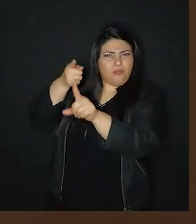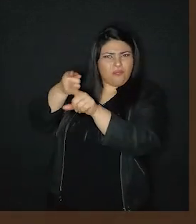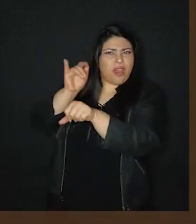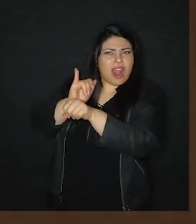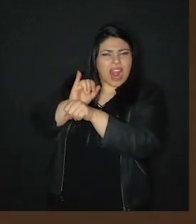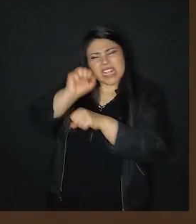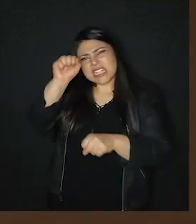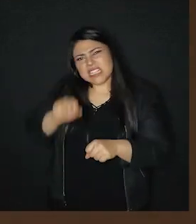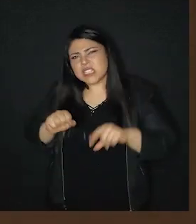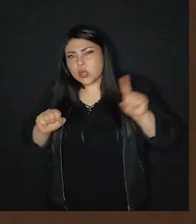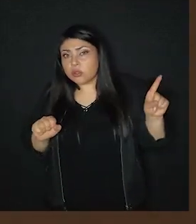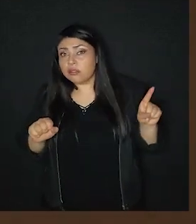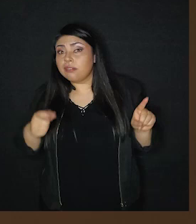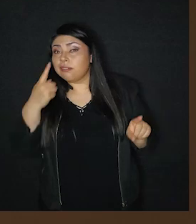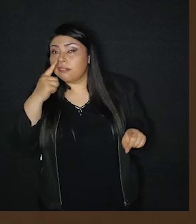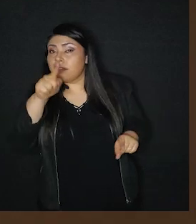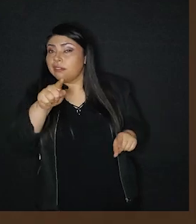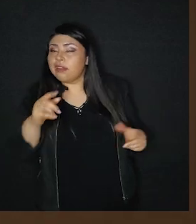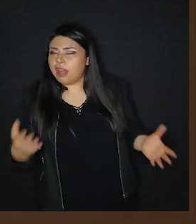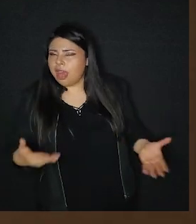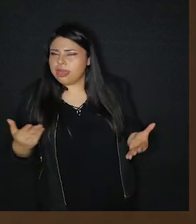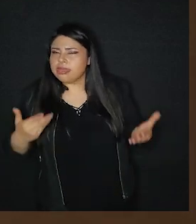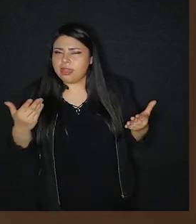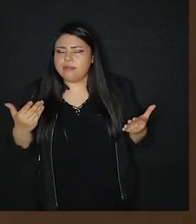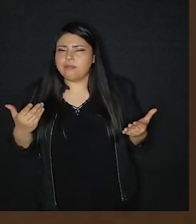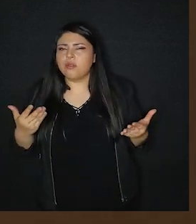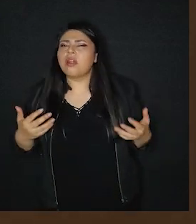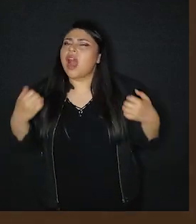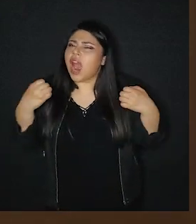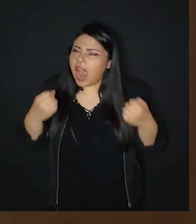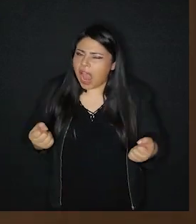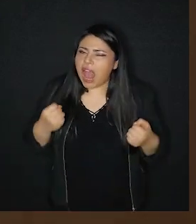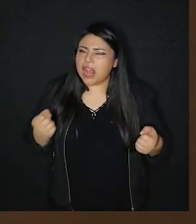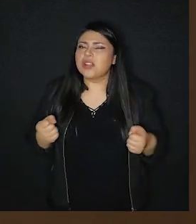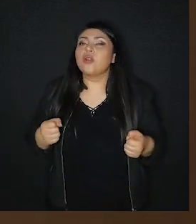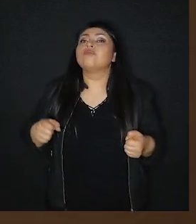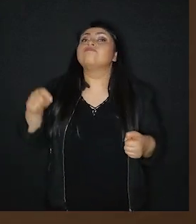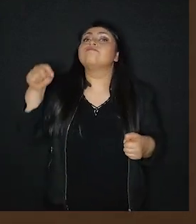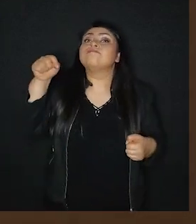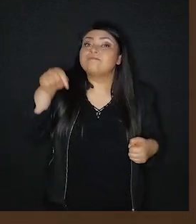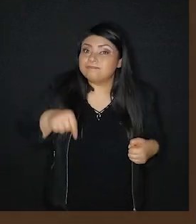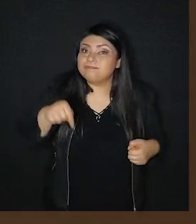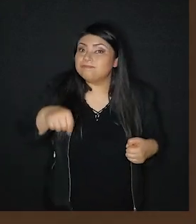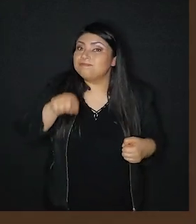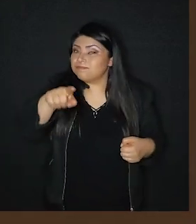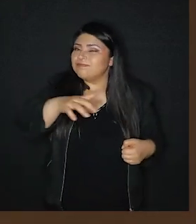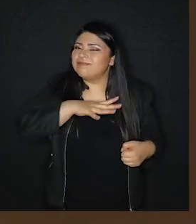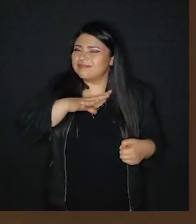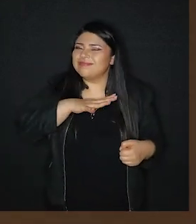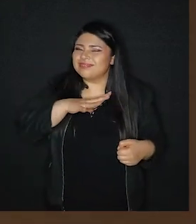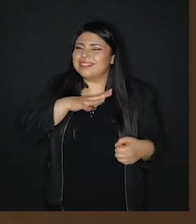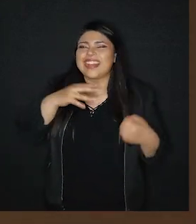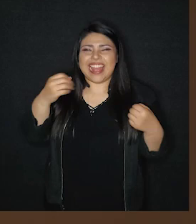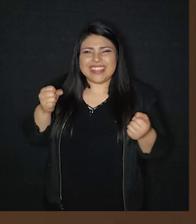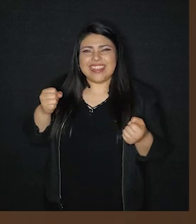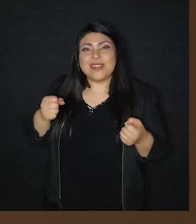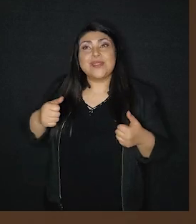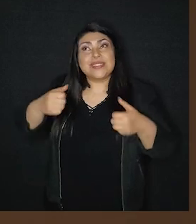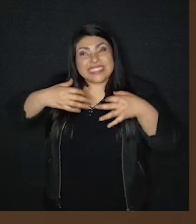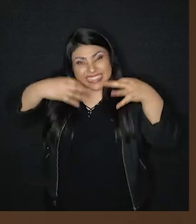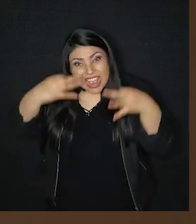déjame motivarte a hacerlo Hazlo es un paso por el cual no te vas a